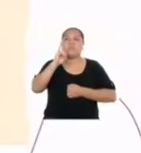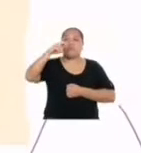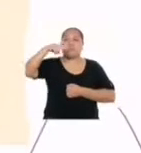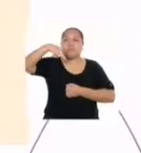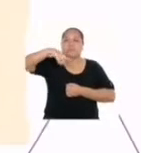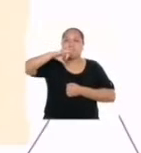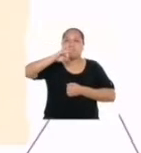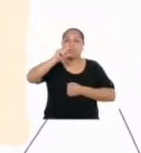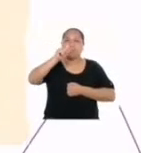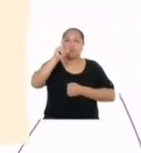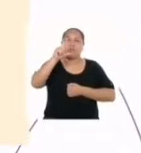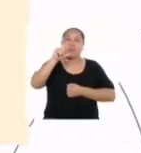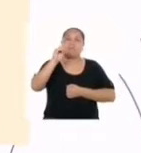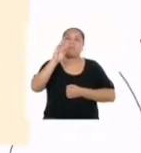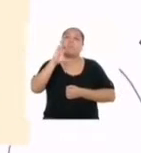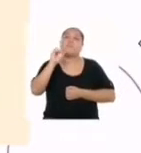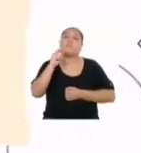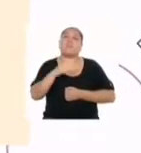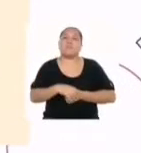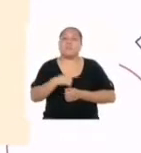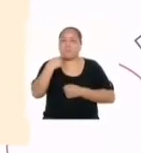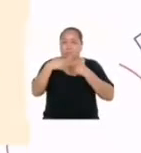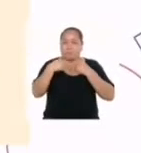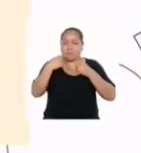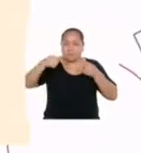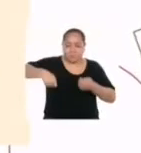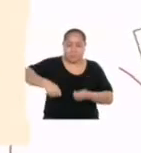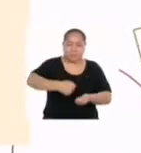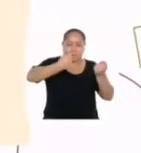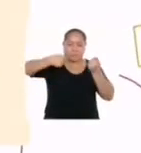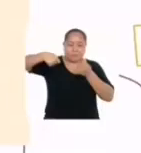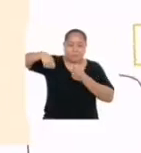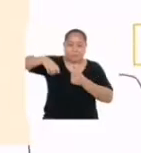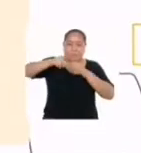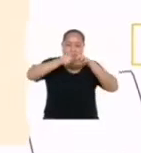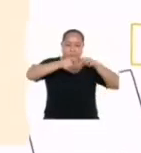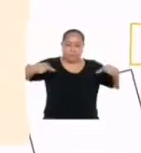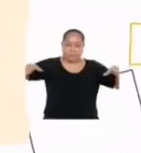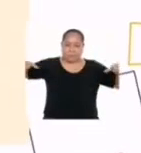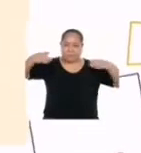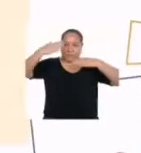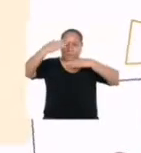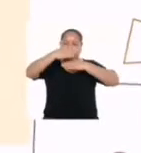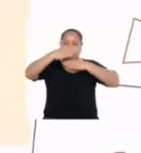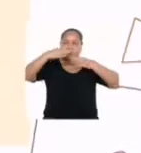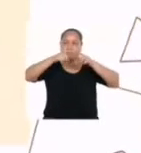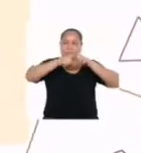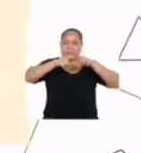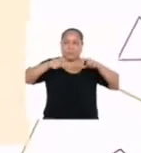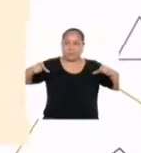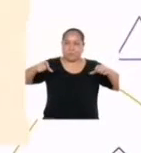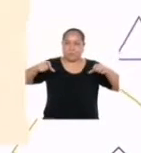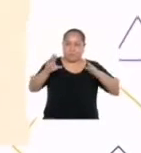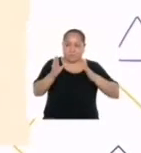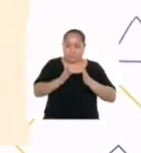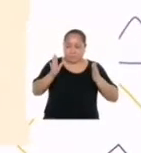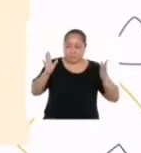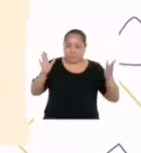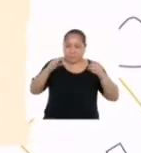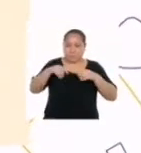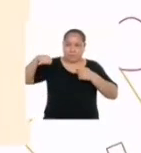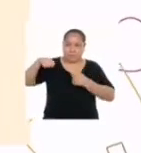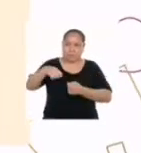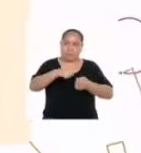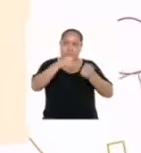Como te comenté hace un rato, la excavación la hacen de manera rectangular, pero al ensanchar la parte